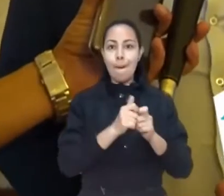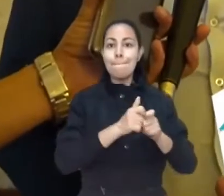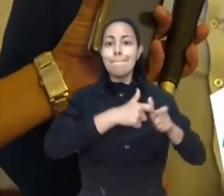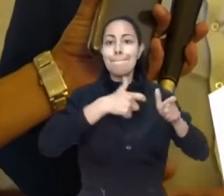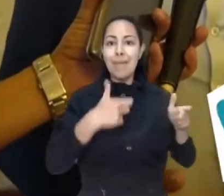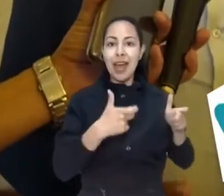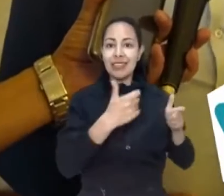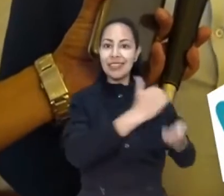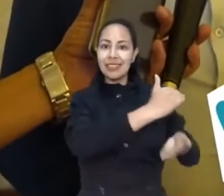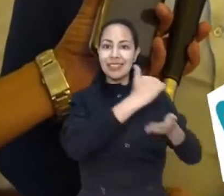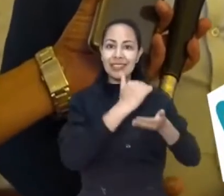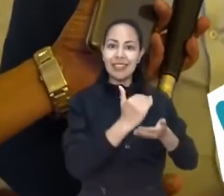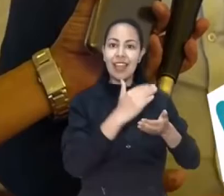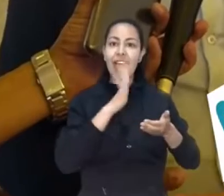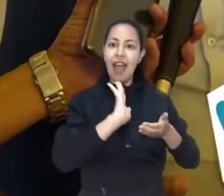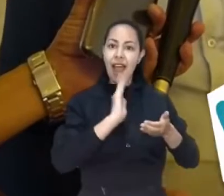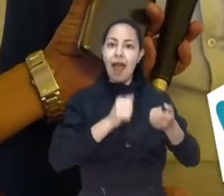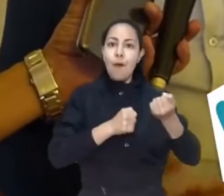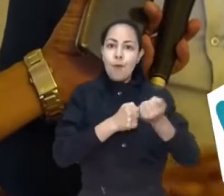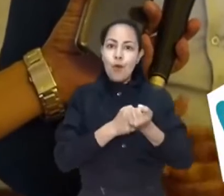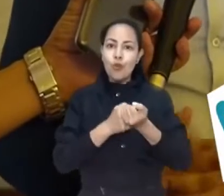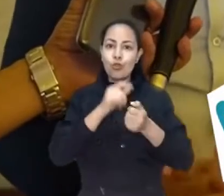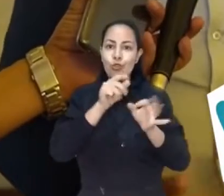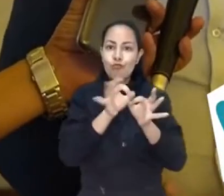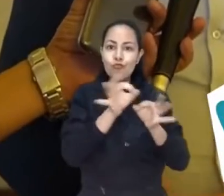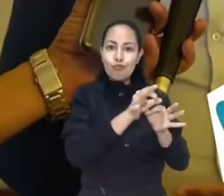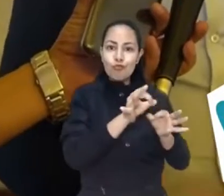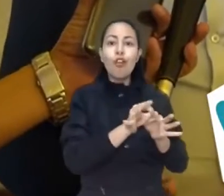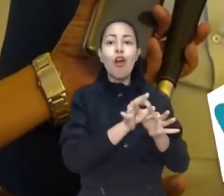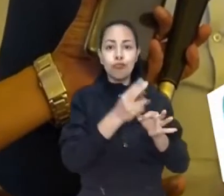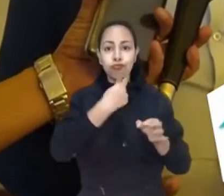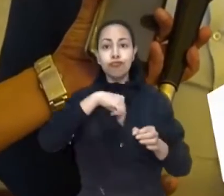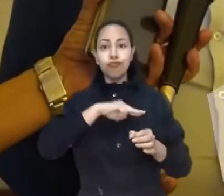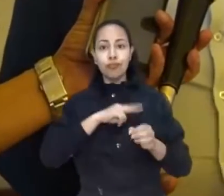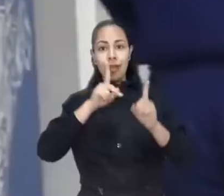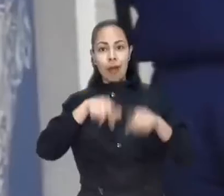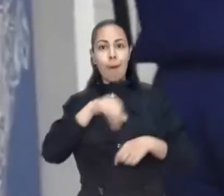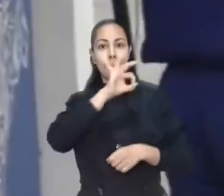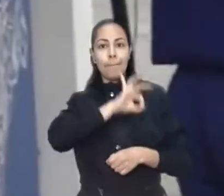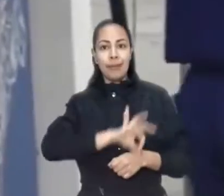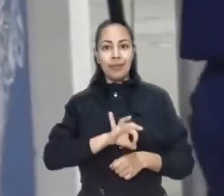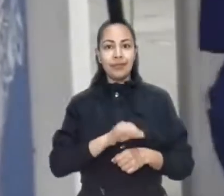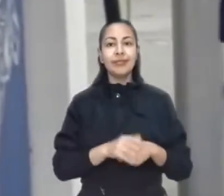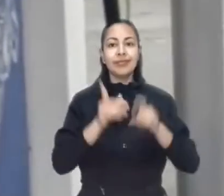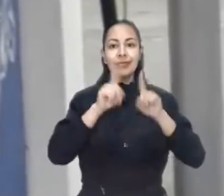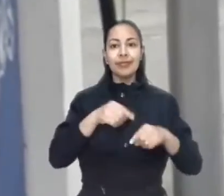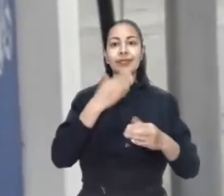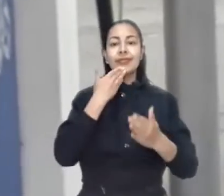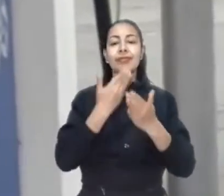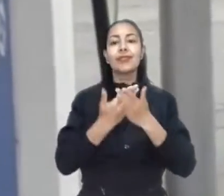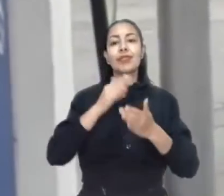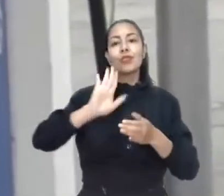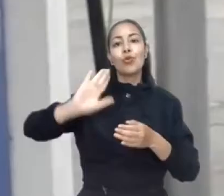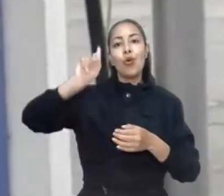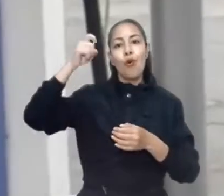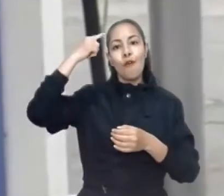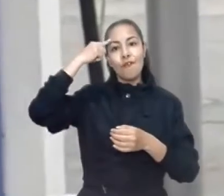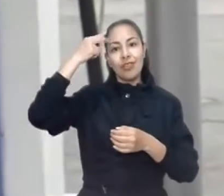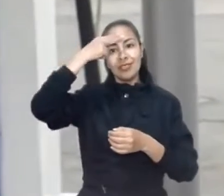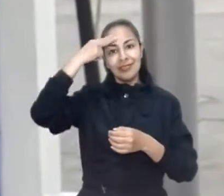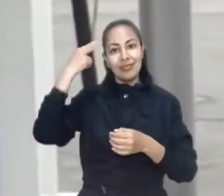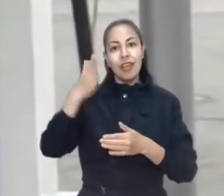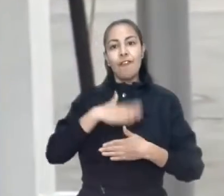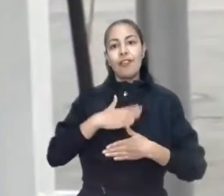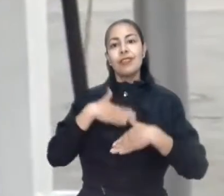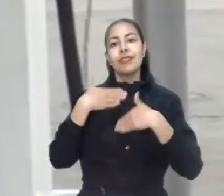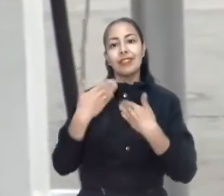el cupo para algunos municipios y en este caso el nuestro. Nos sentimos beneficiados y, como nuevamente, gratitud a nuestro señor